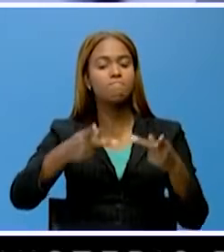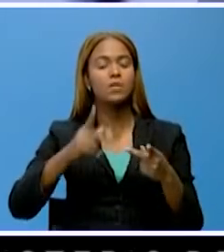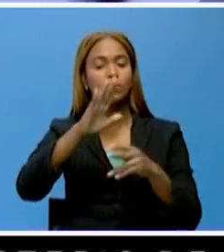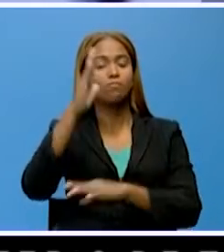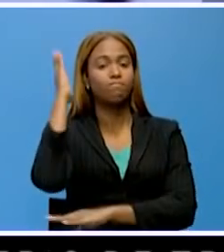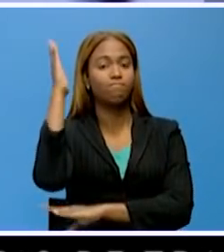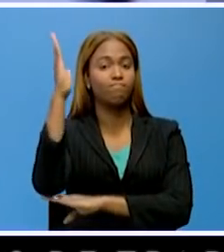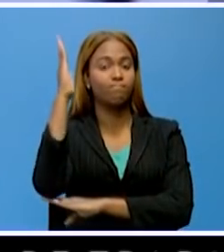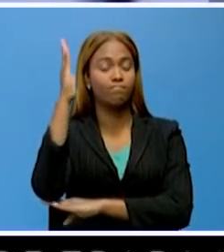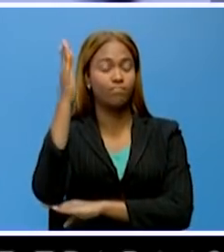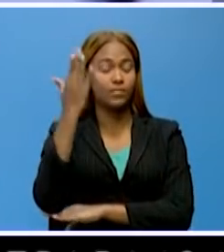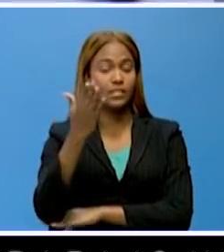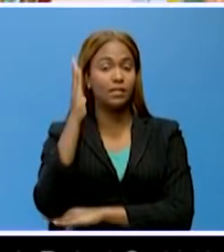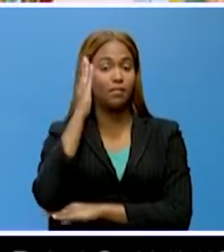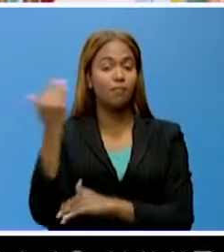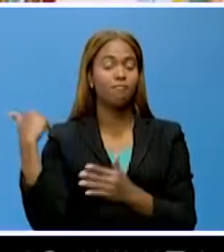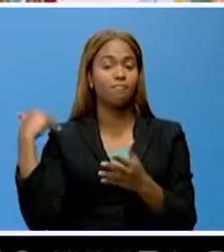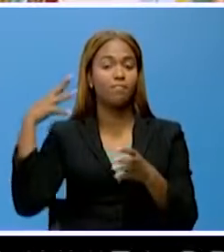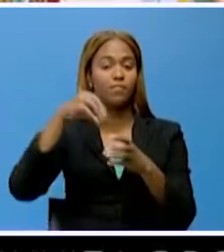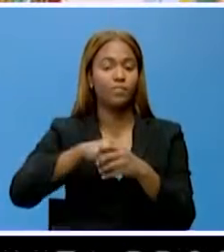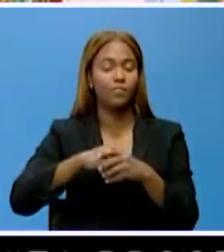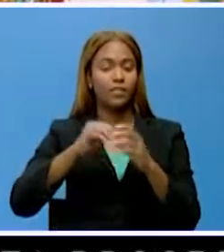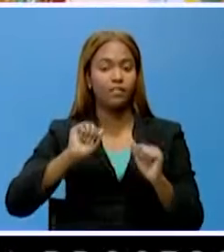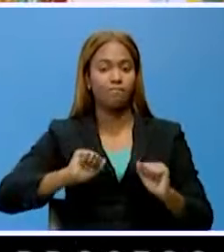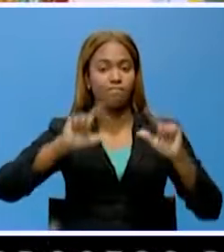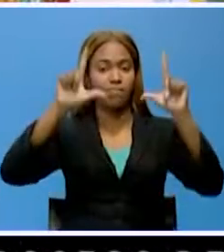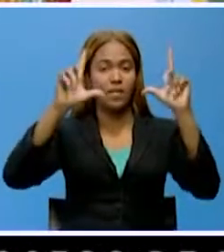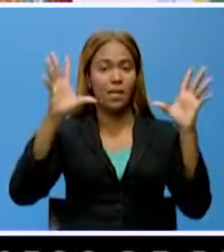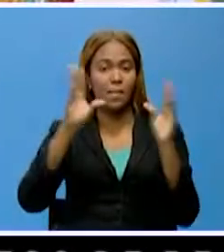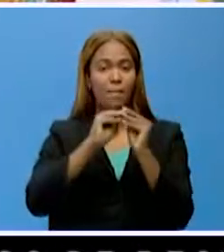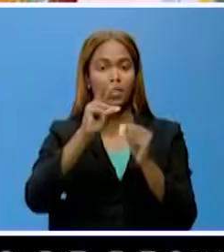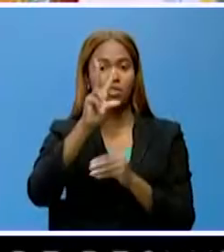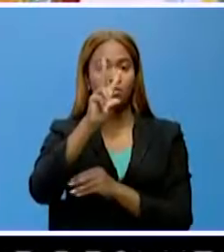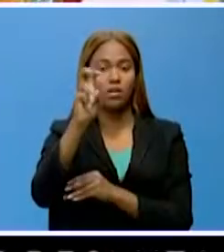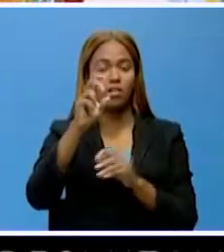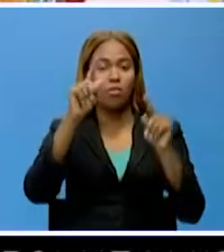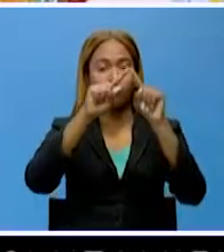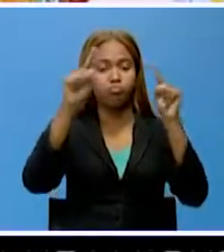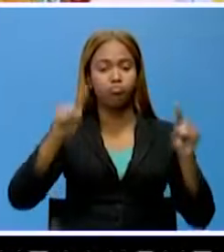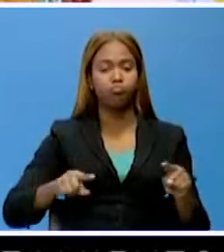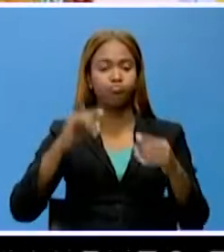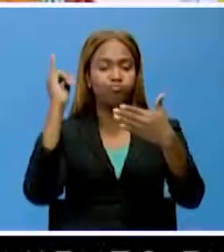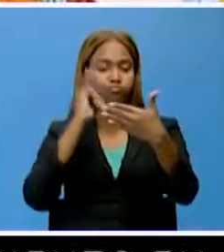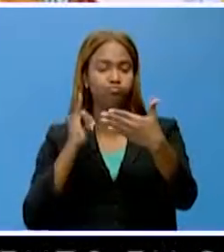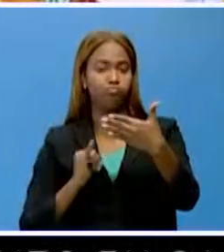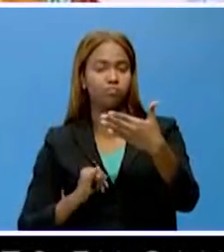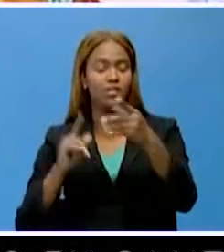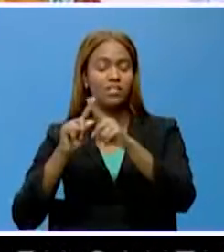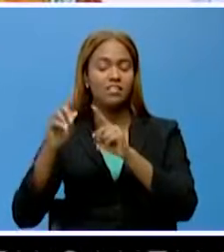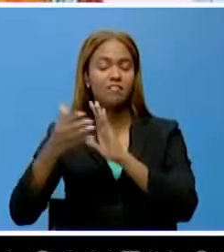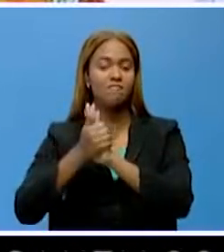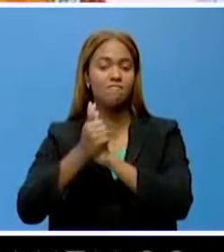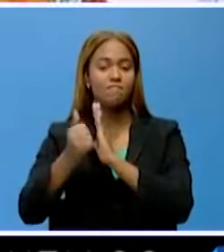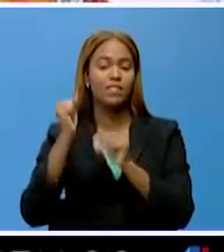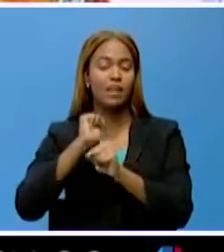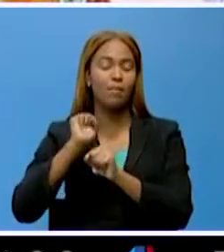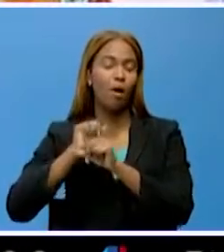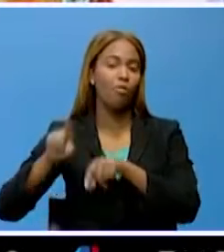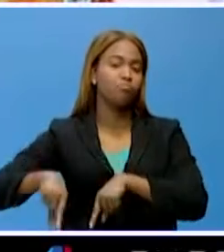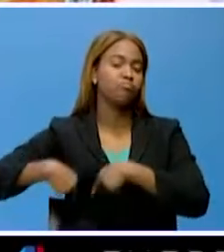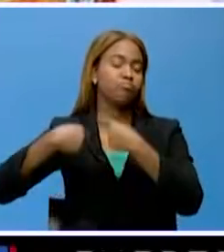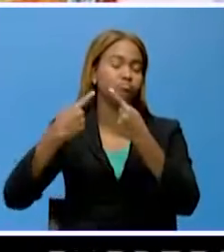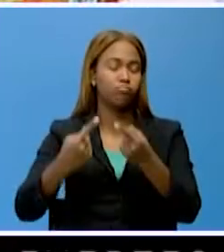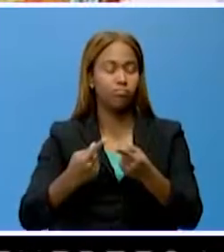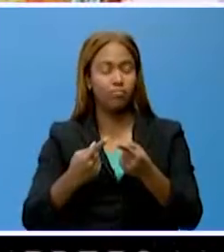exposición Repatriamiento, la cual incluye una instalación inédita y más de 200 cuadros y dibujos representativos de su trayectoria artística.